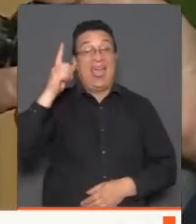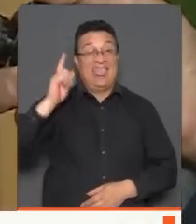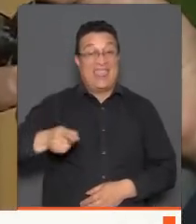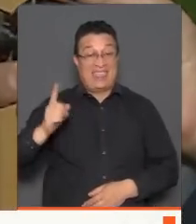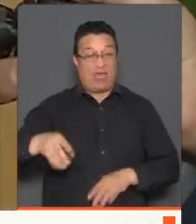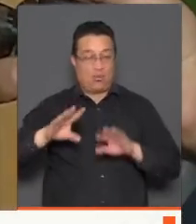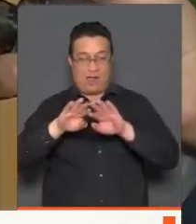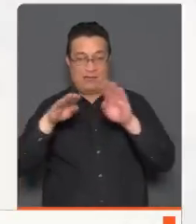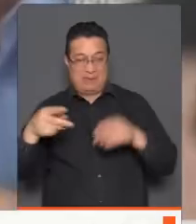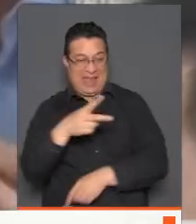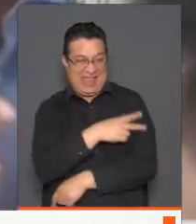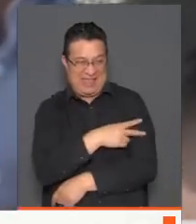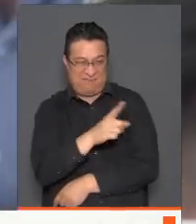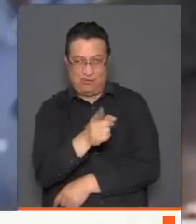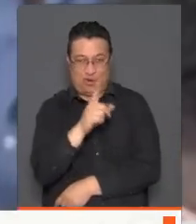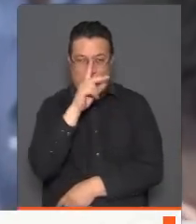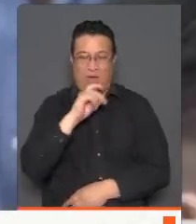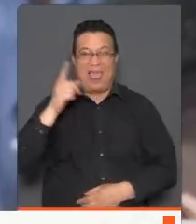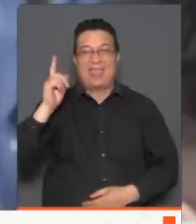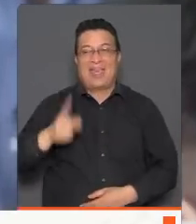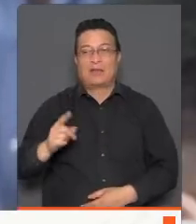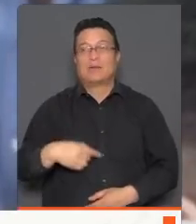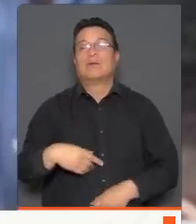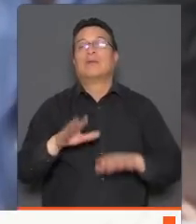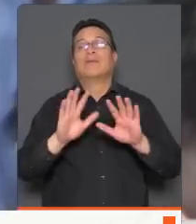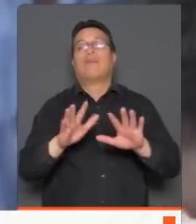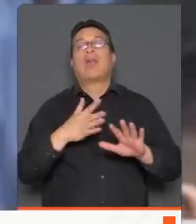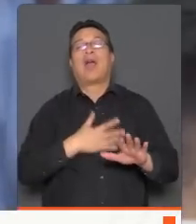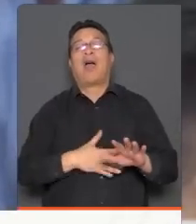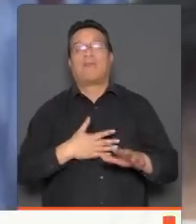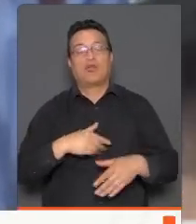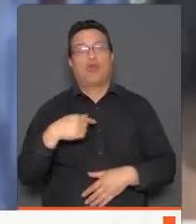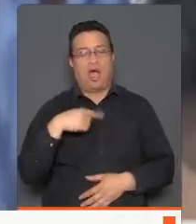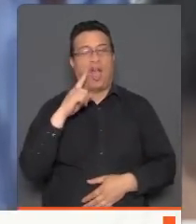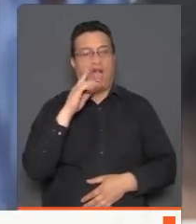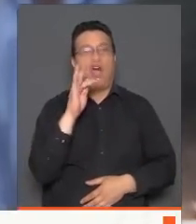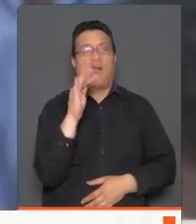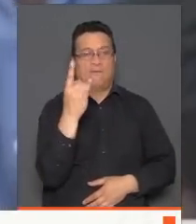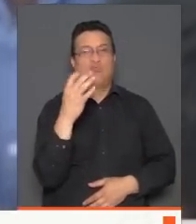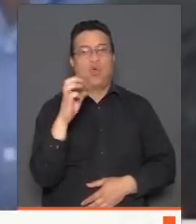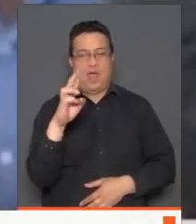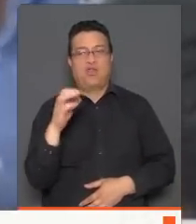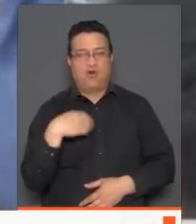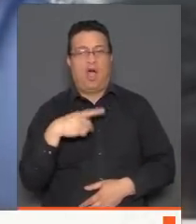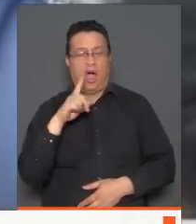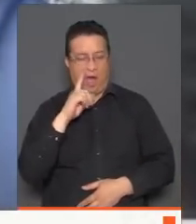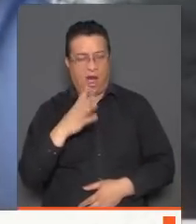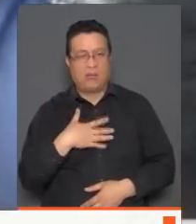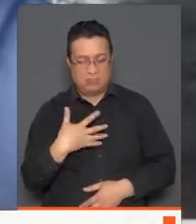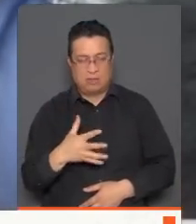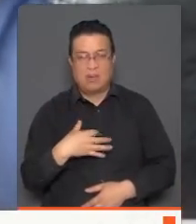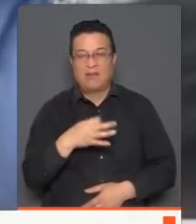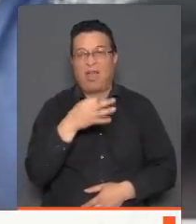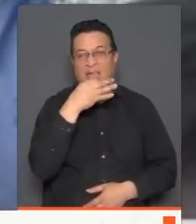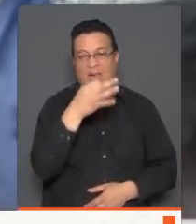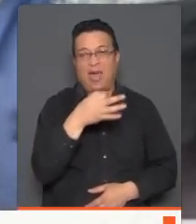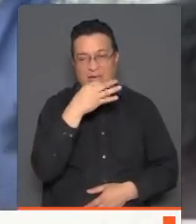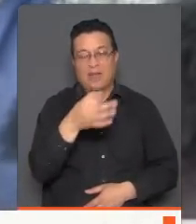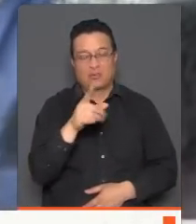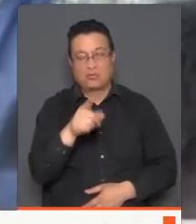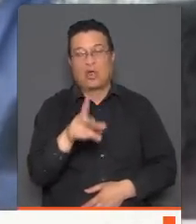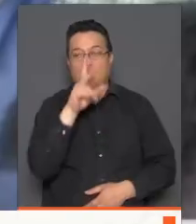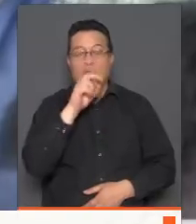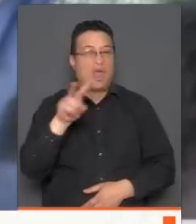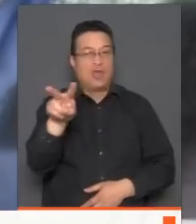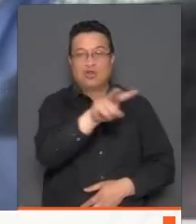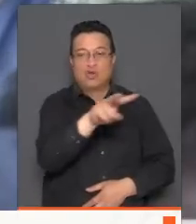ya no es jefatura de bancada. Se calman, calman, No, si calman, tengo fuero, calman. si no se preocupe, si tengo fuero con la Constitución. Y voy a Sí, pero, decir perdón, que son según el un par diputado.